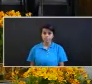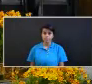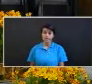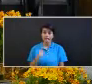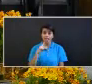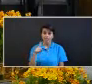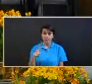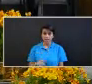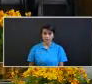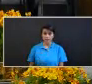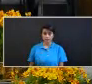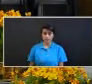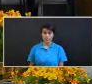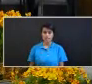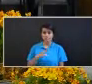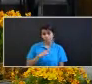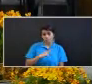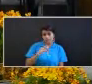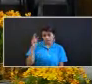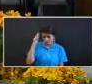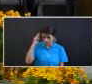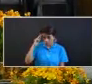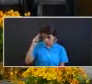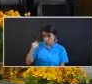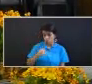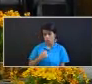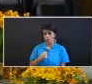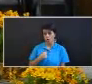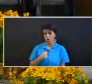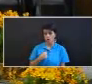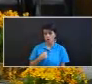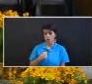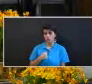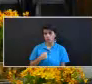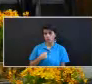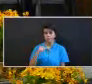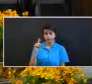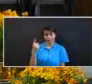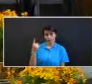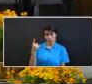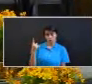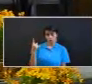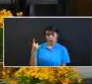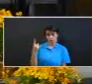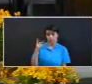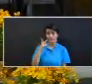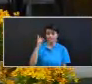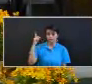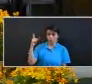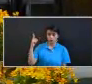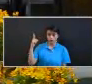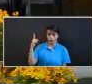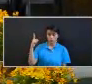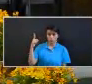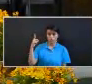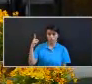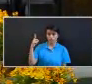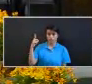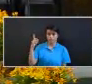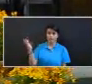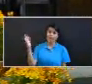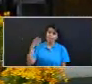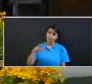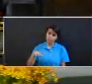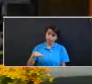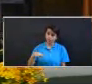y dice: tenéis razón, porque yo, primero el Señor, después